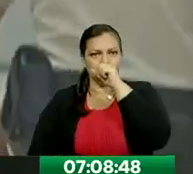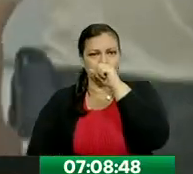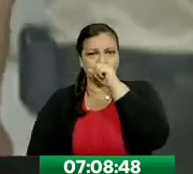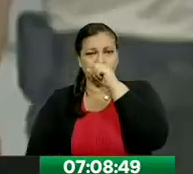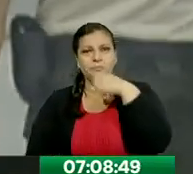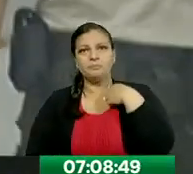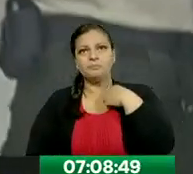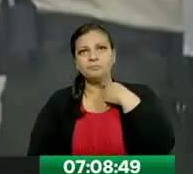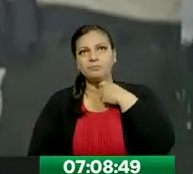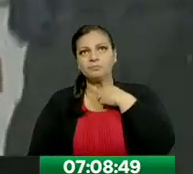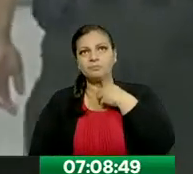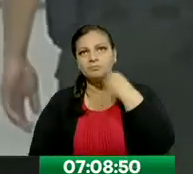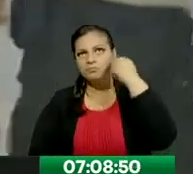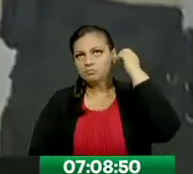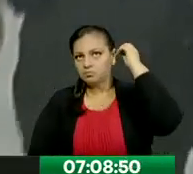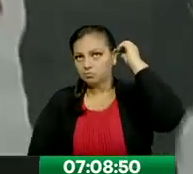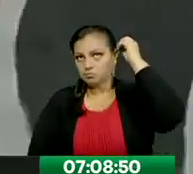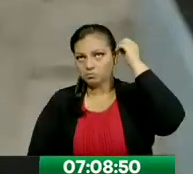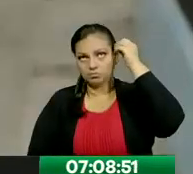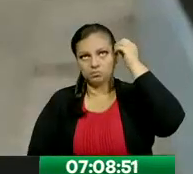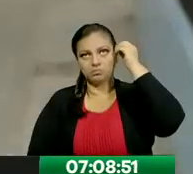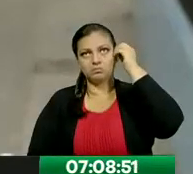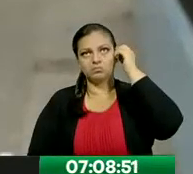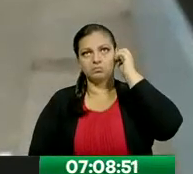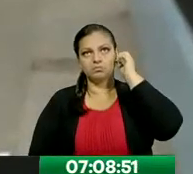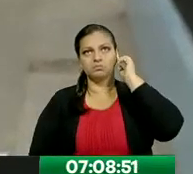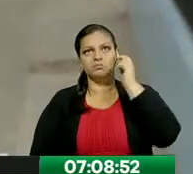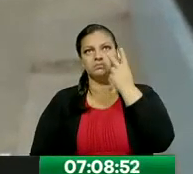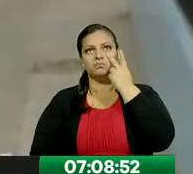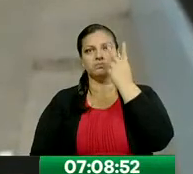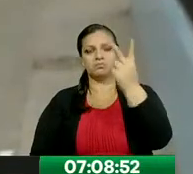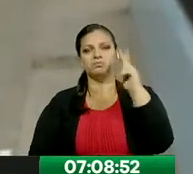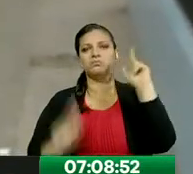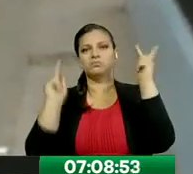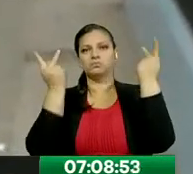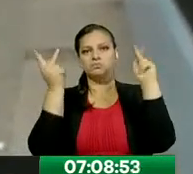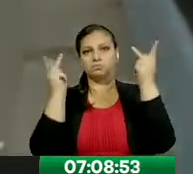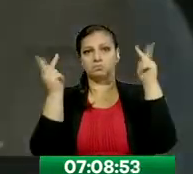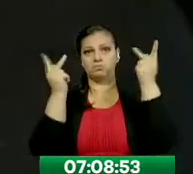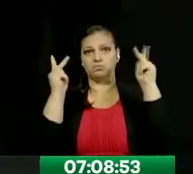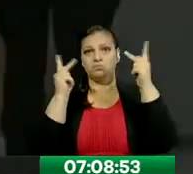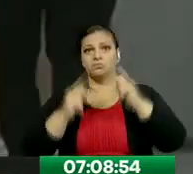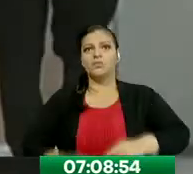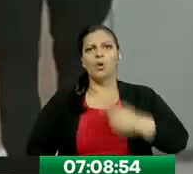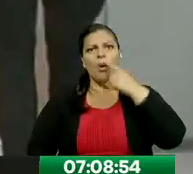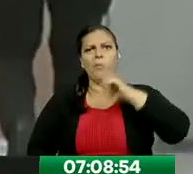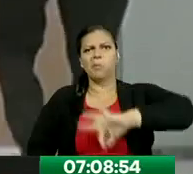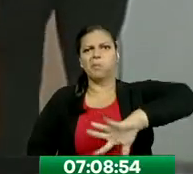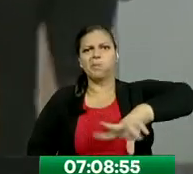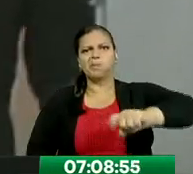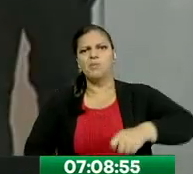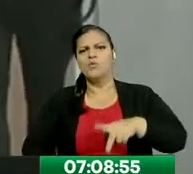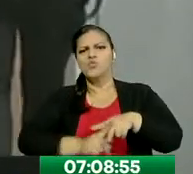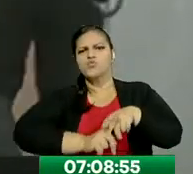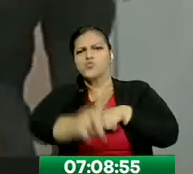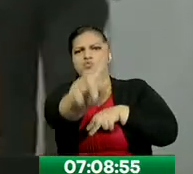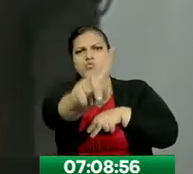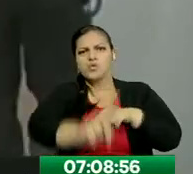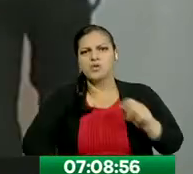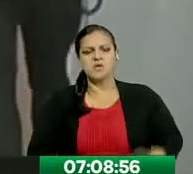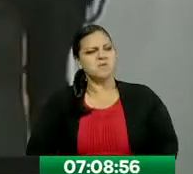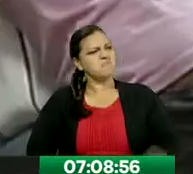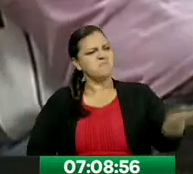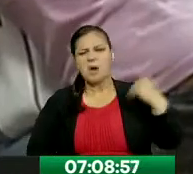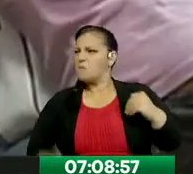Lo detuvieron cuando intentaba correr por ese callejón de la ciudadela La Alborada en el norte de Guayaquil. El populacho lo interceptó porque él junto a